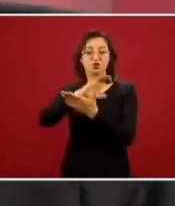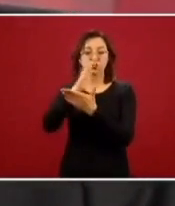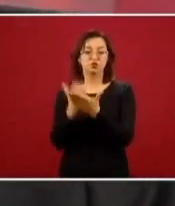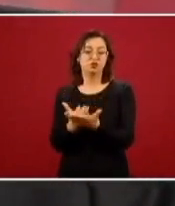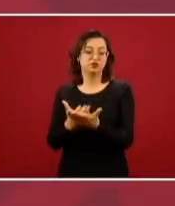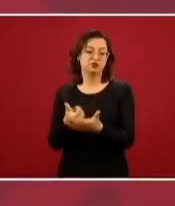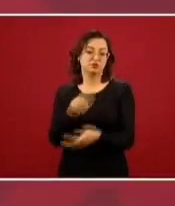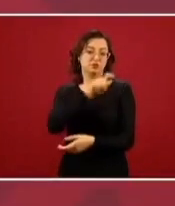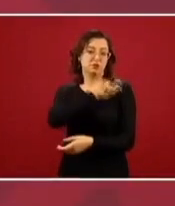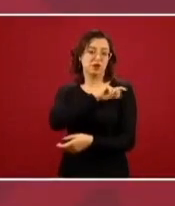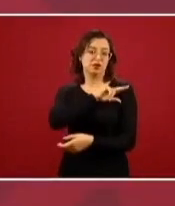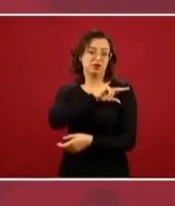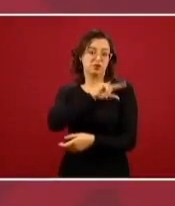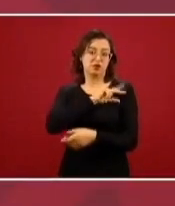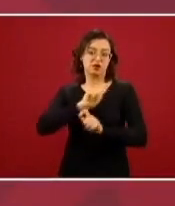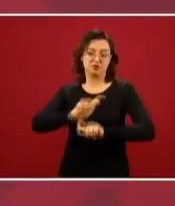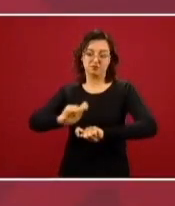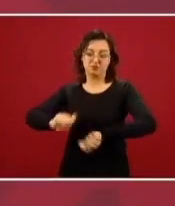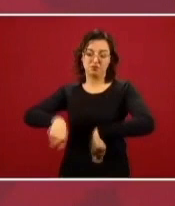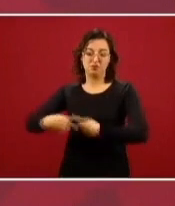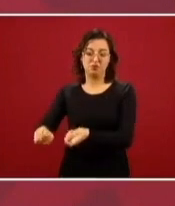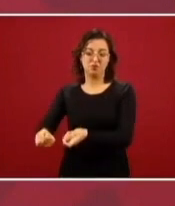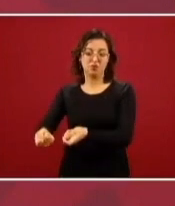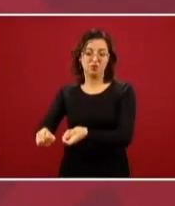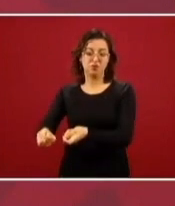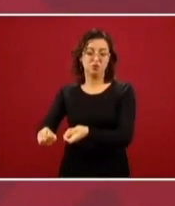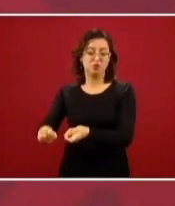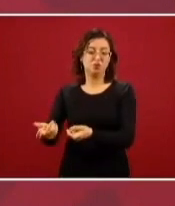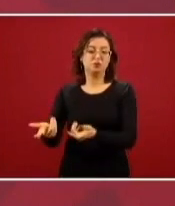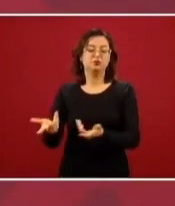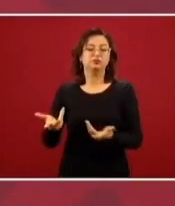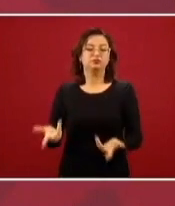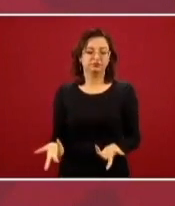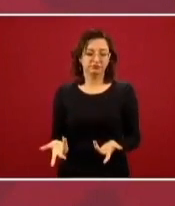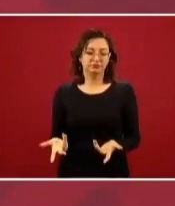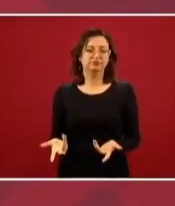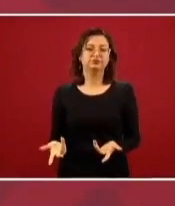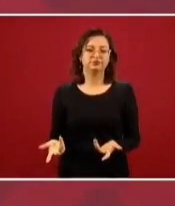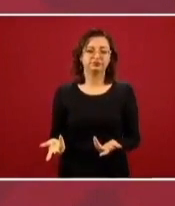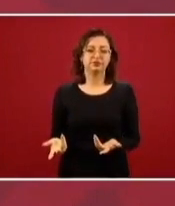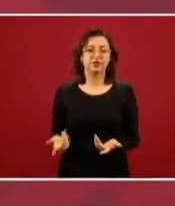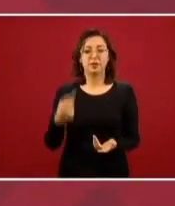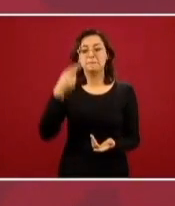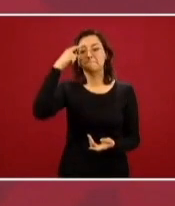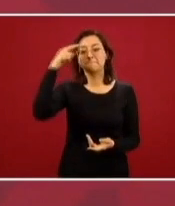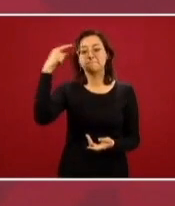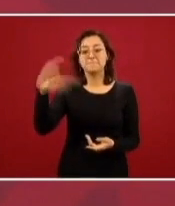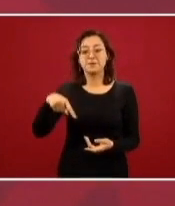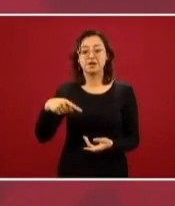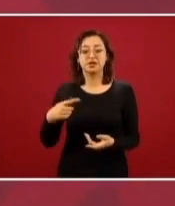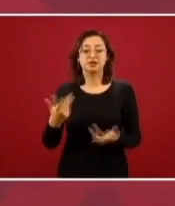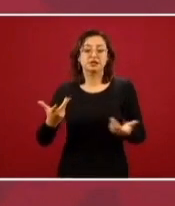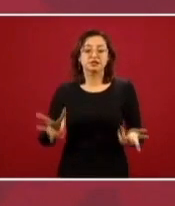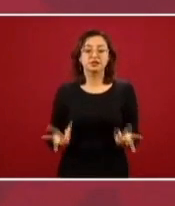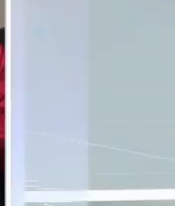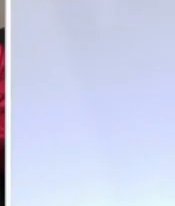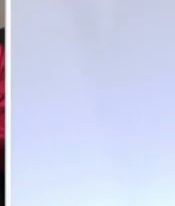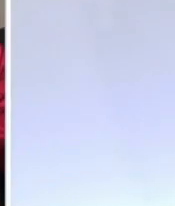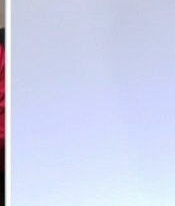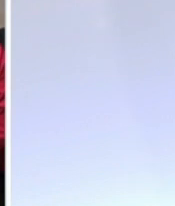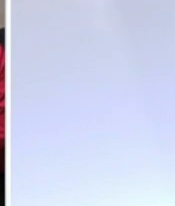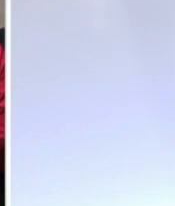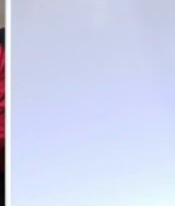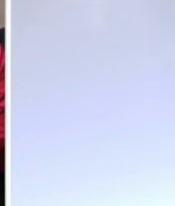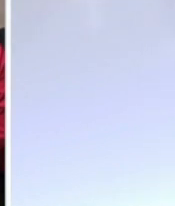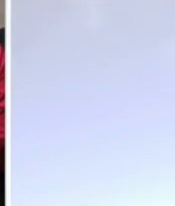información una noticia para alcaldes de la entidad veracruzana veamos lo que está publicando el gobernador del estado